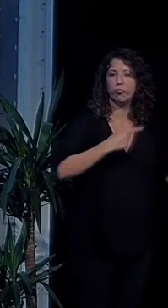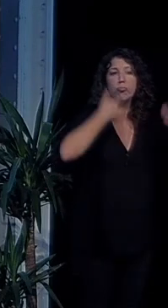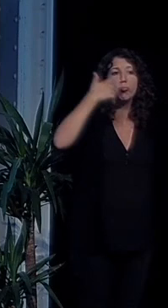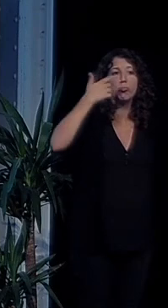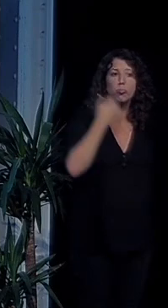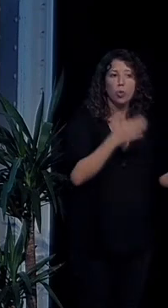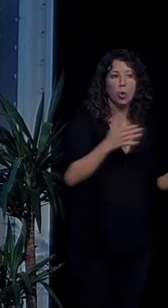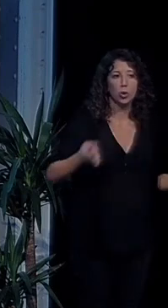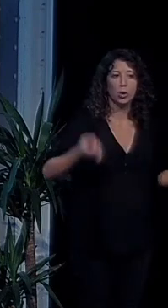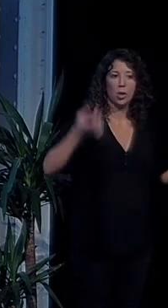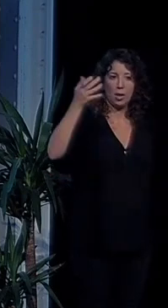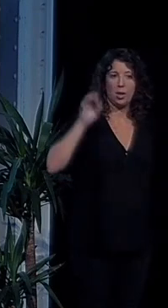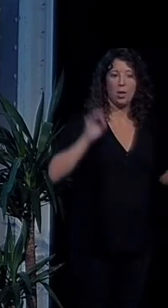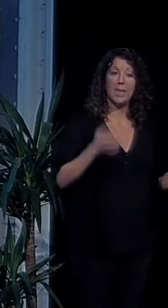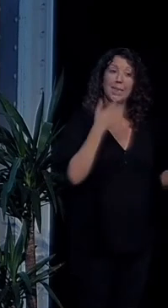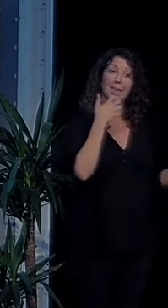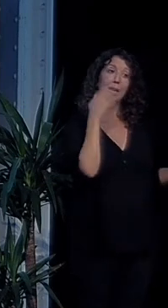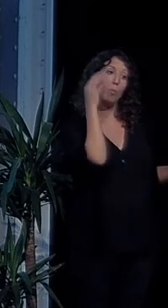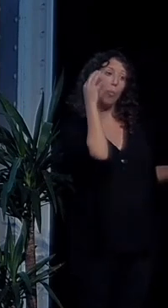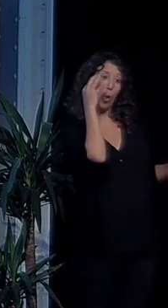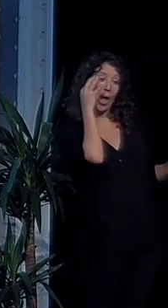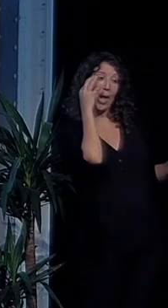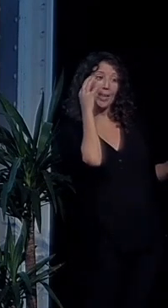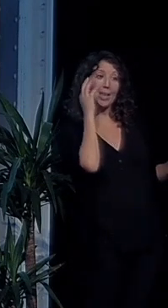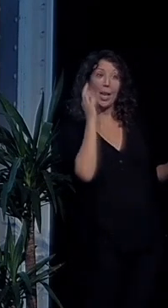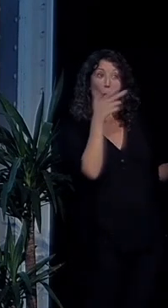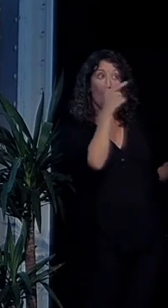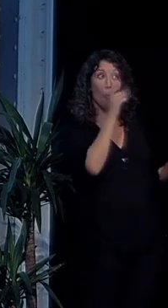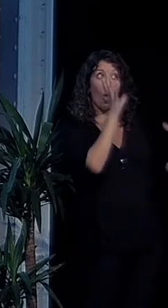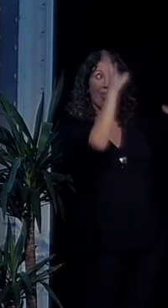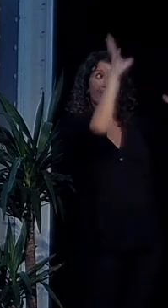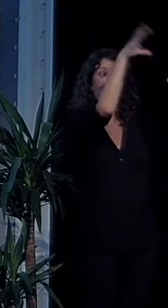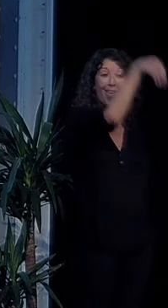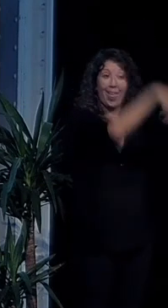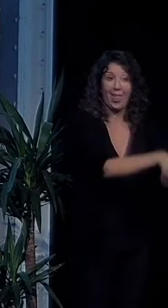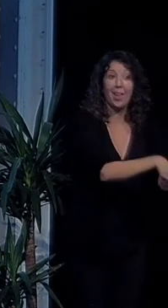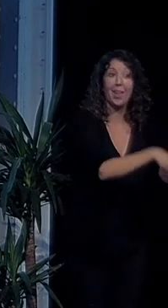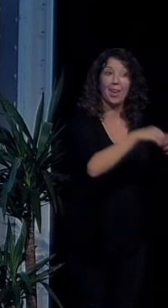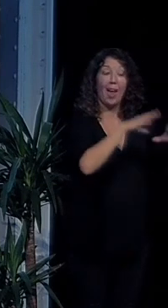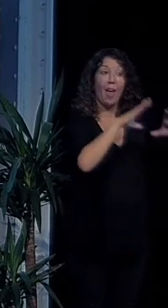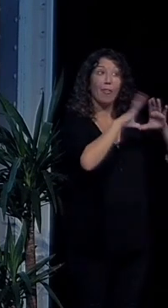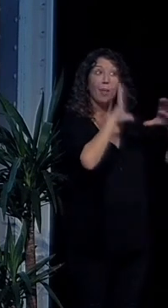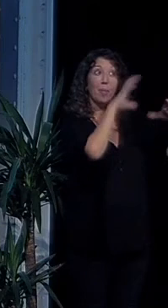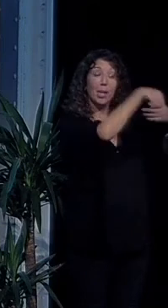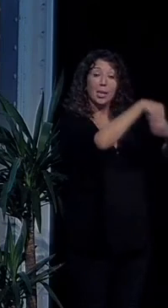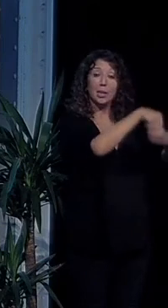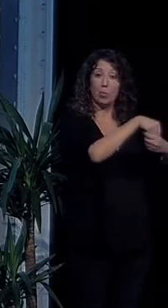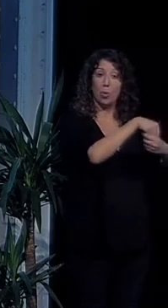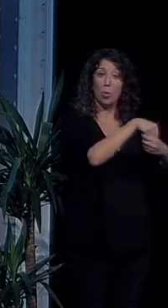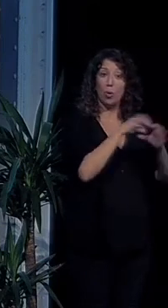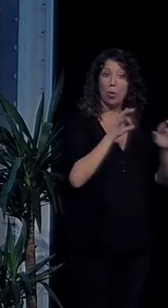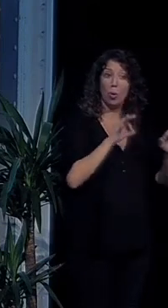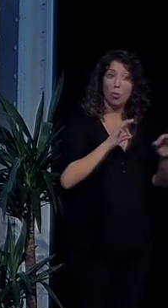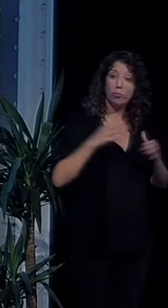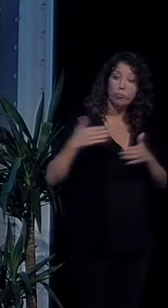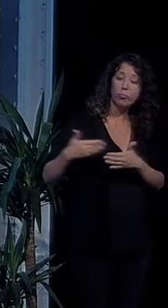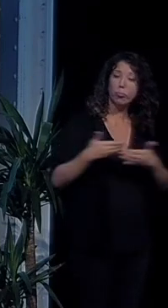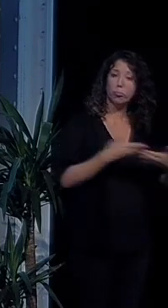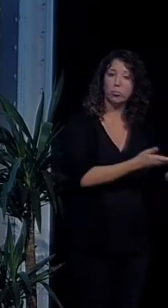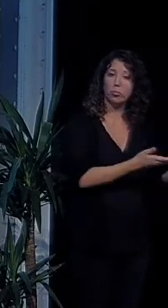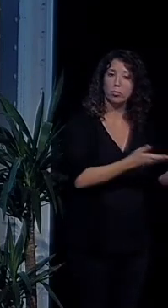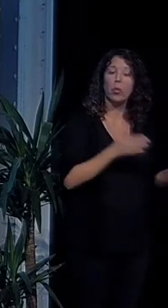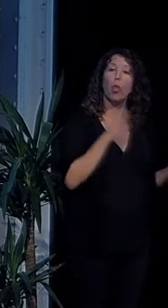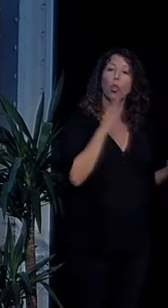otro lugar, si las mujeres trans no pueden sentirse cómodas y arropadas por sus compañeras feministas en el